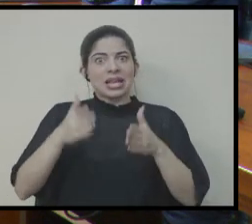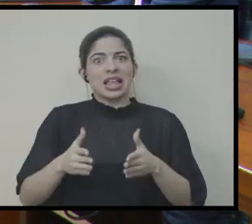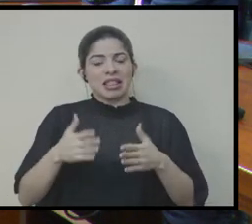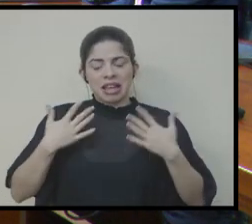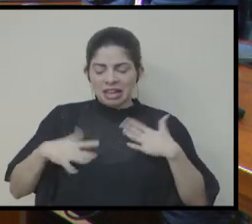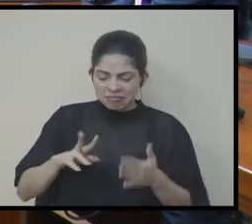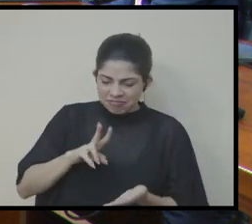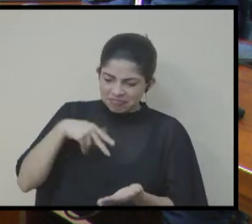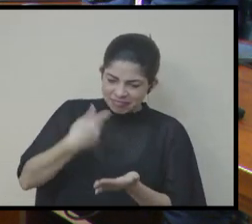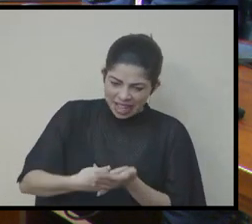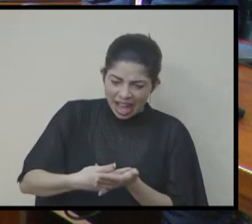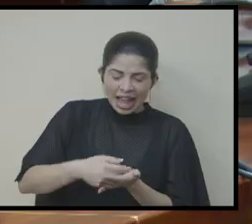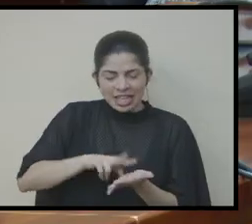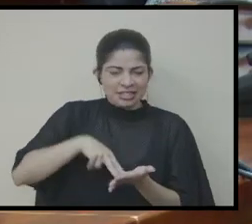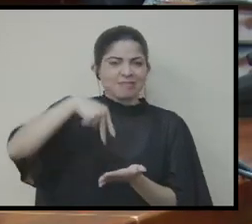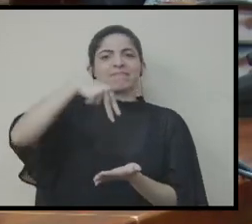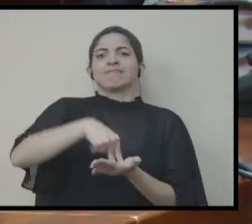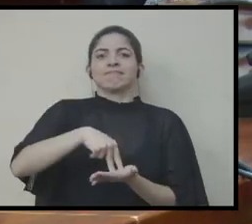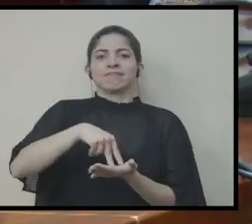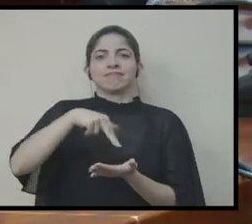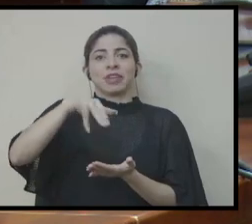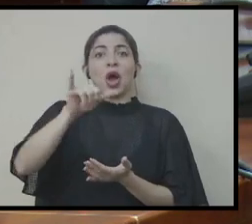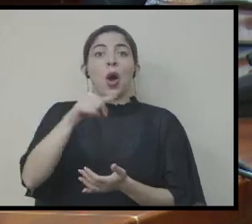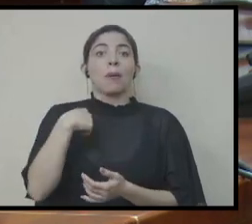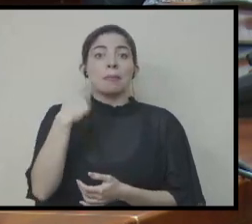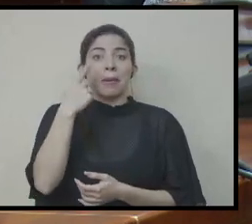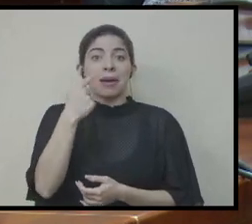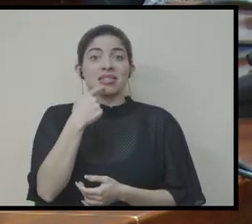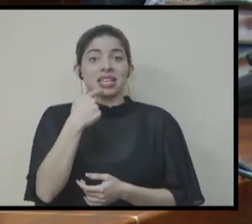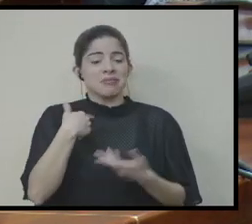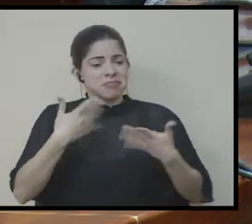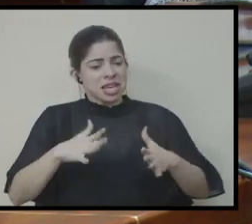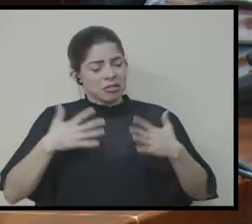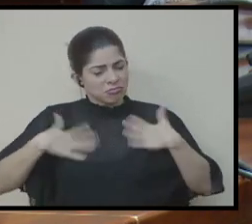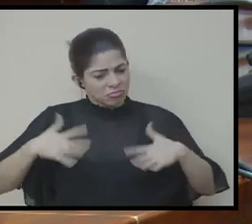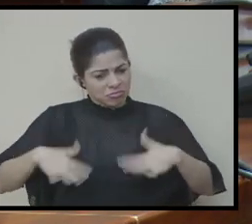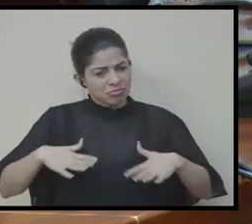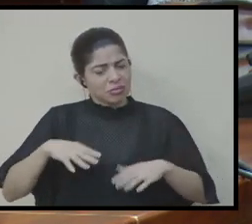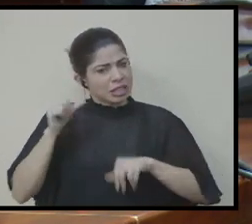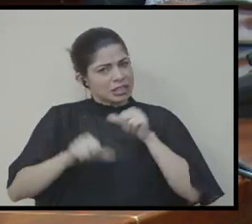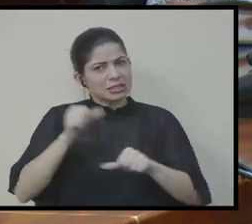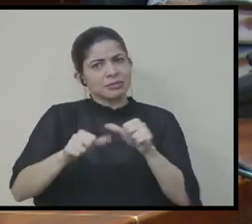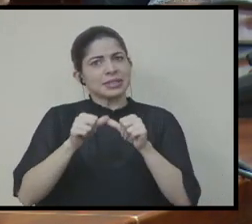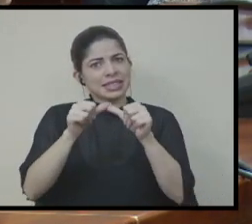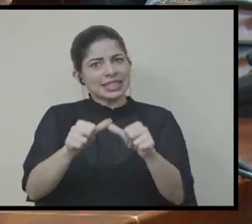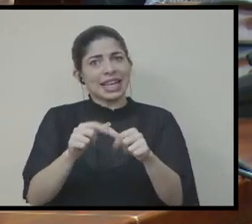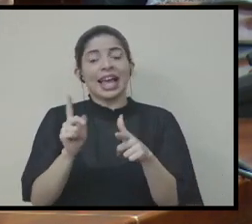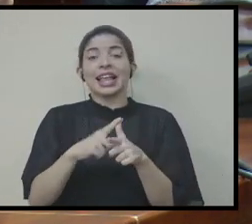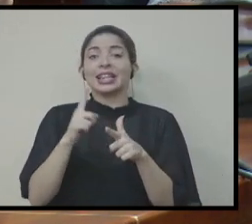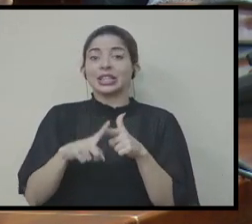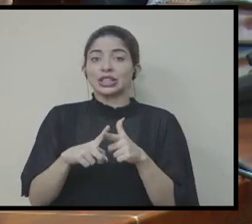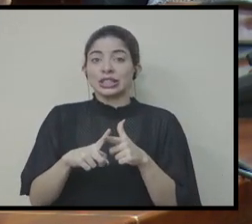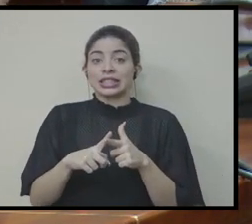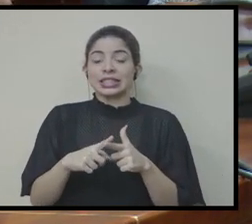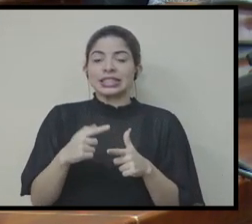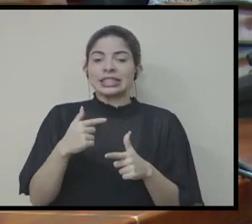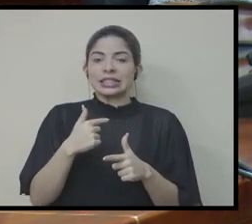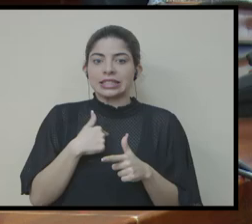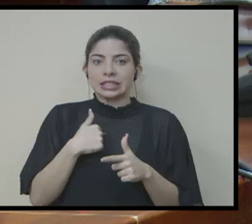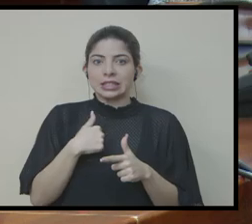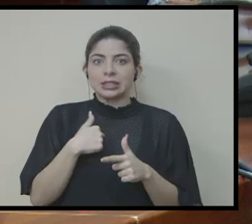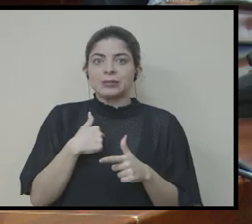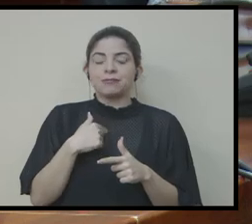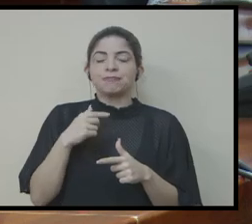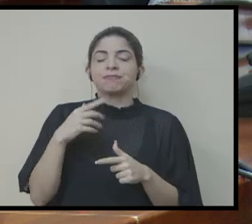levanta, se cae las veces que sean necesarios. Y como dijo mi papá, mi hijo, sacúdase y eche para adelante. Y entonces ya